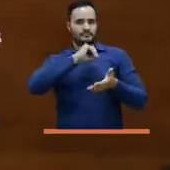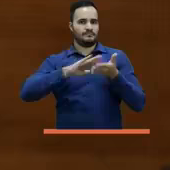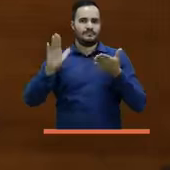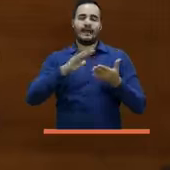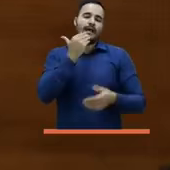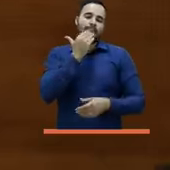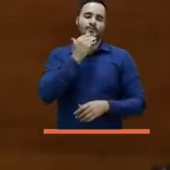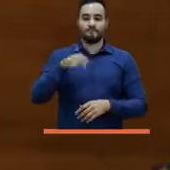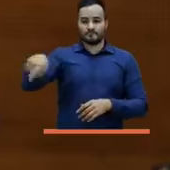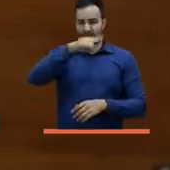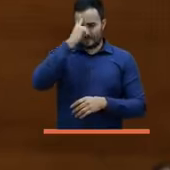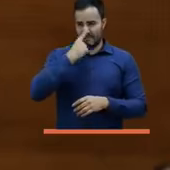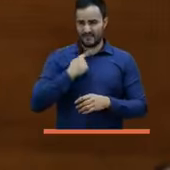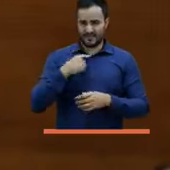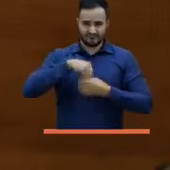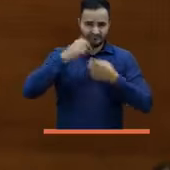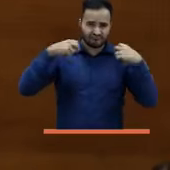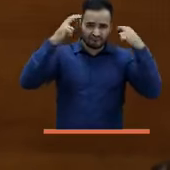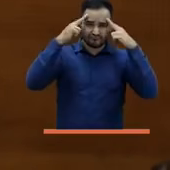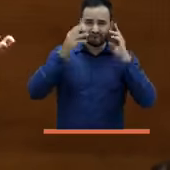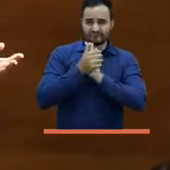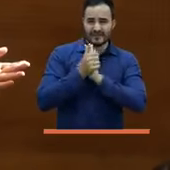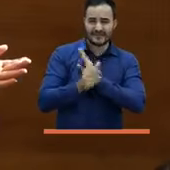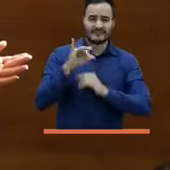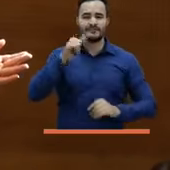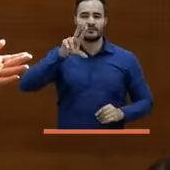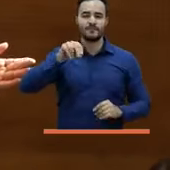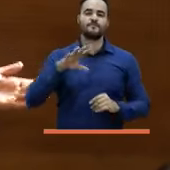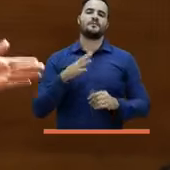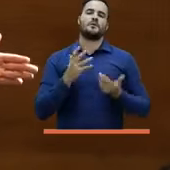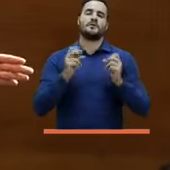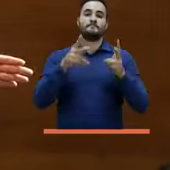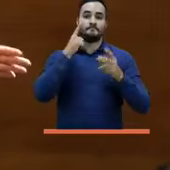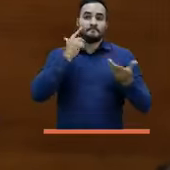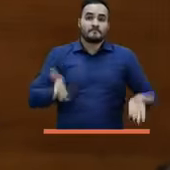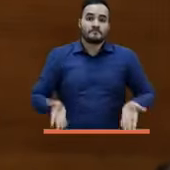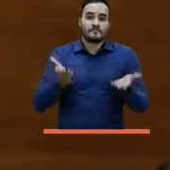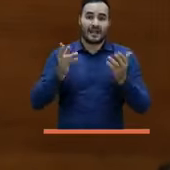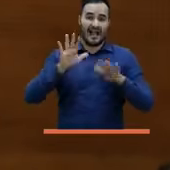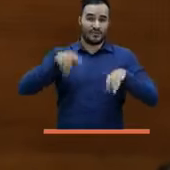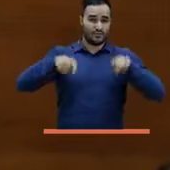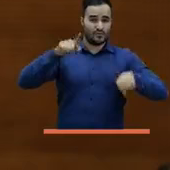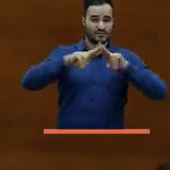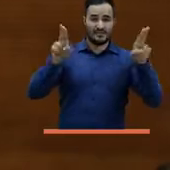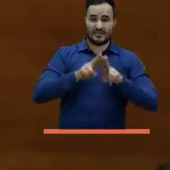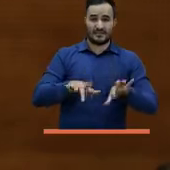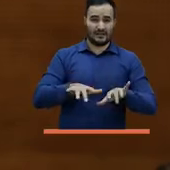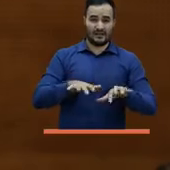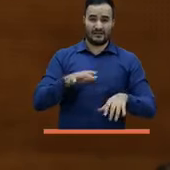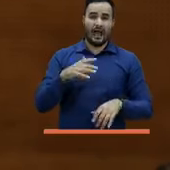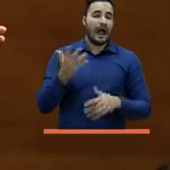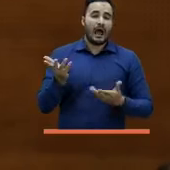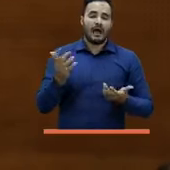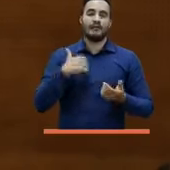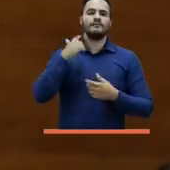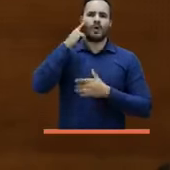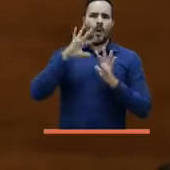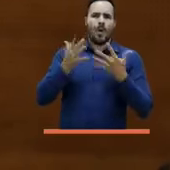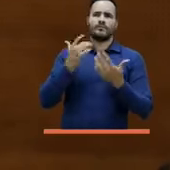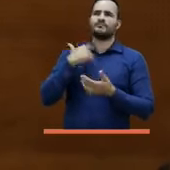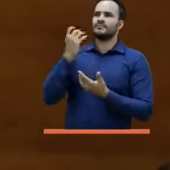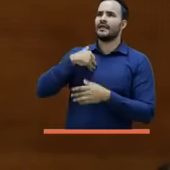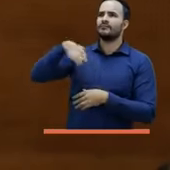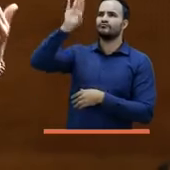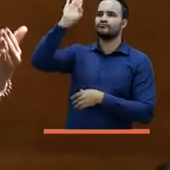técnica para contarles rápidamente si no tienes acceso a internet muchas veces ni siquiera puedes presentar una prueba para poder